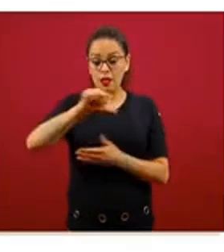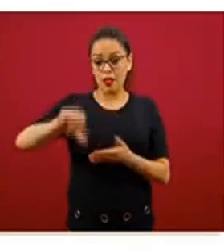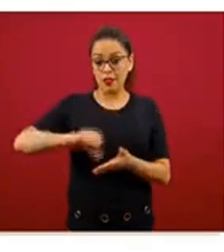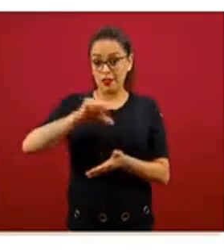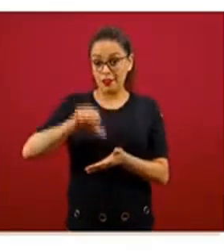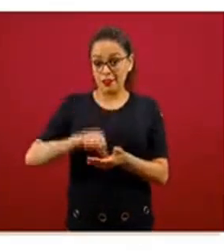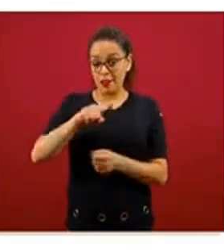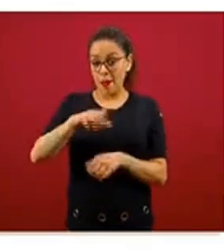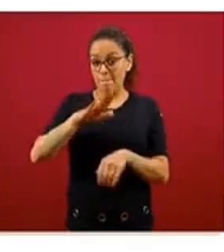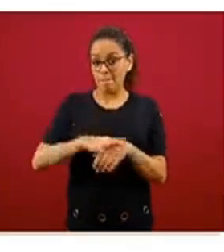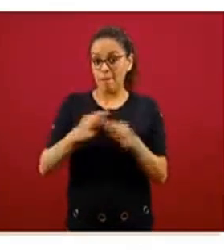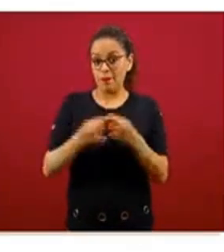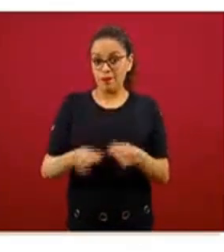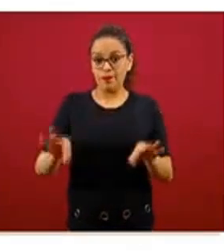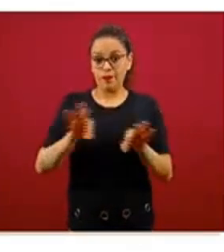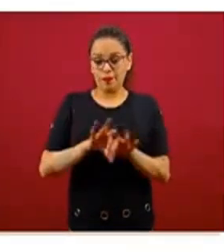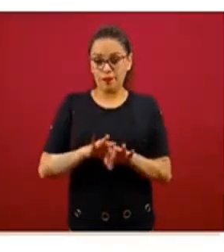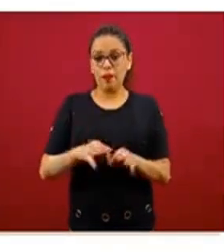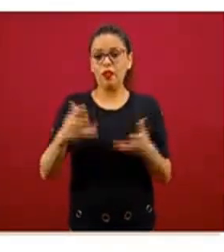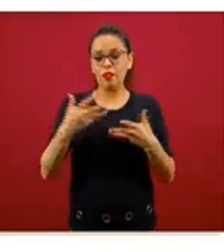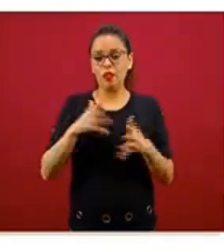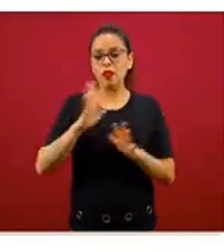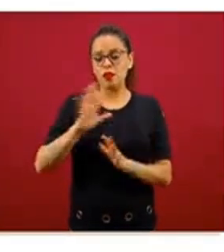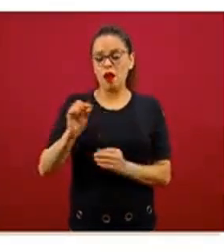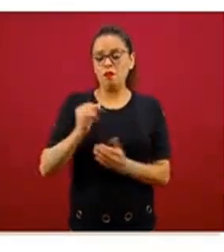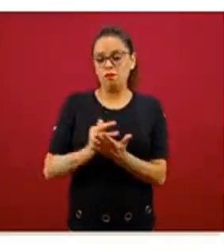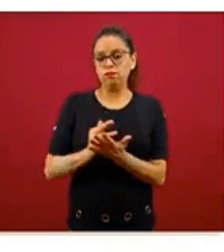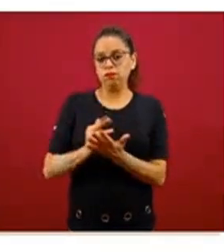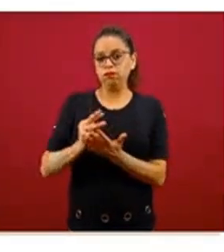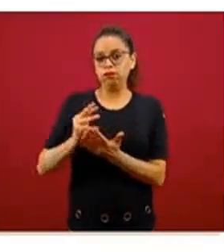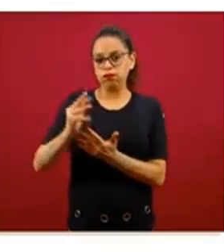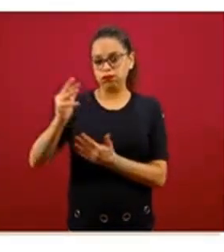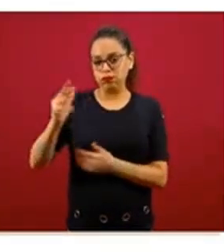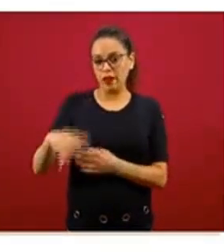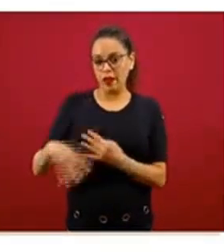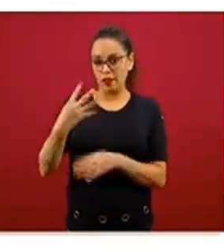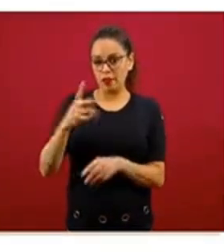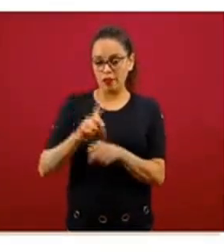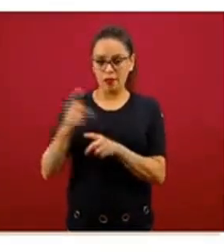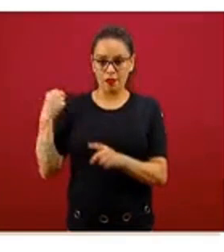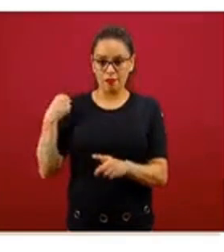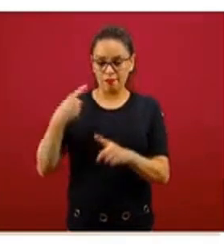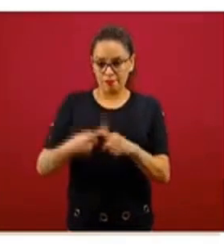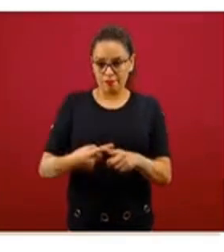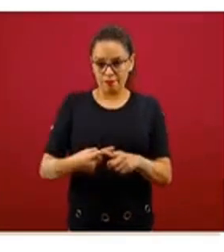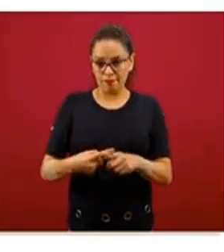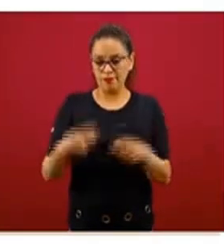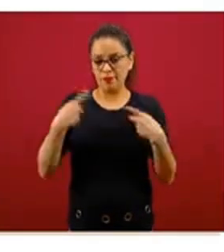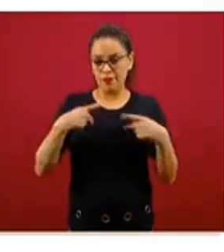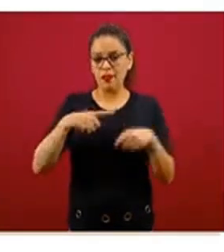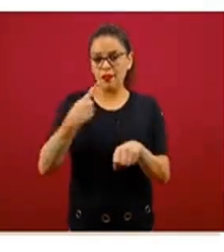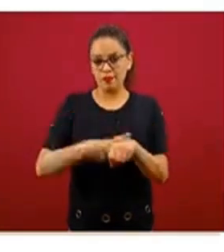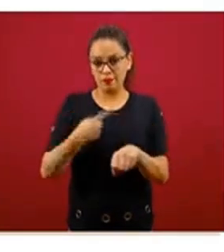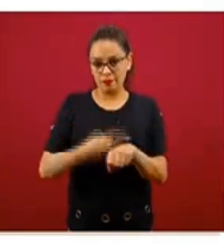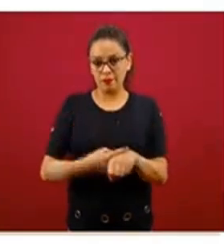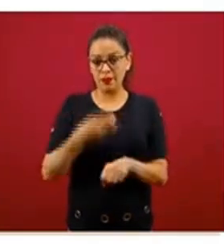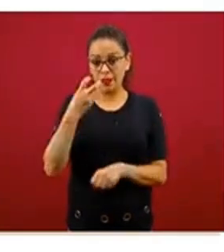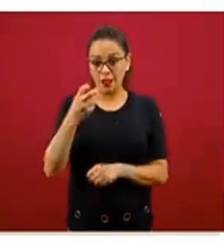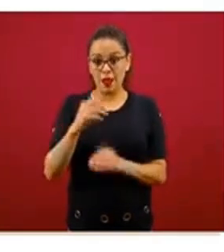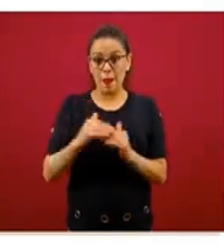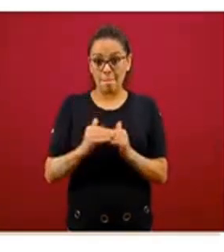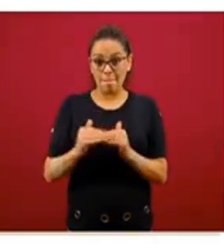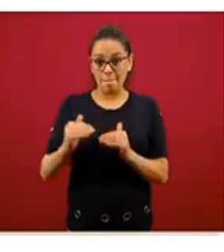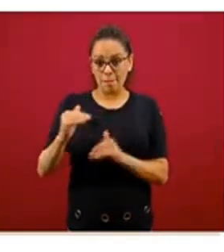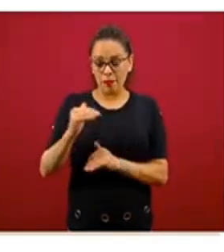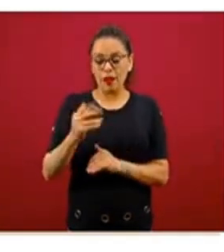su momento empiezan a tener una carga acumulada de los últimos 14 días y por lo tanto, al haber este incremento, se convierten en un